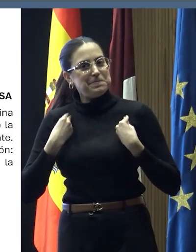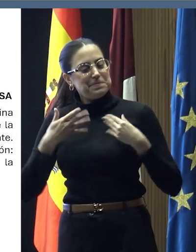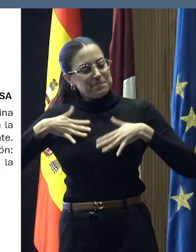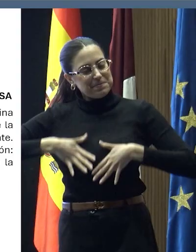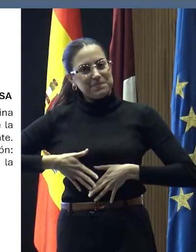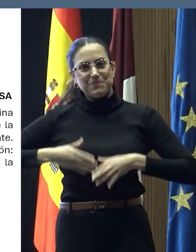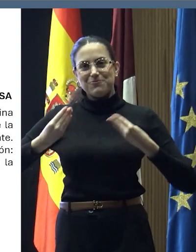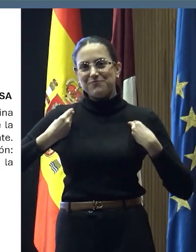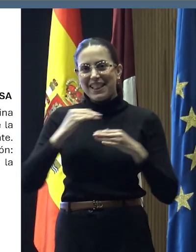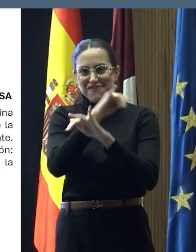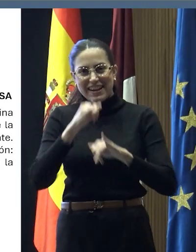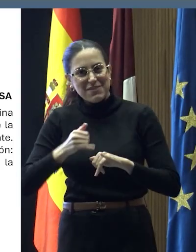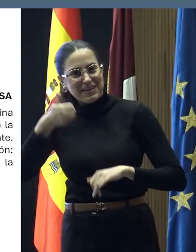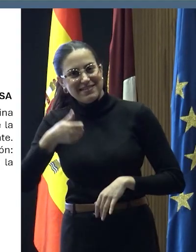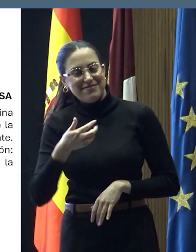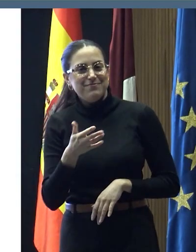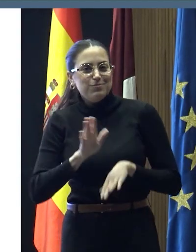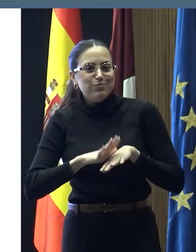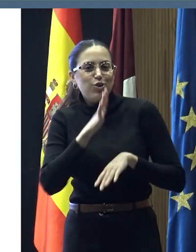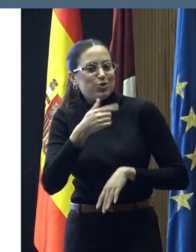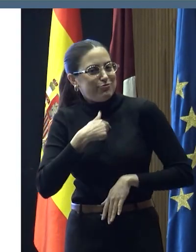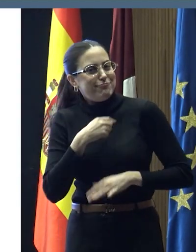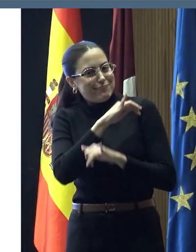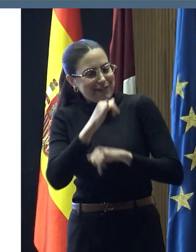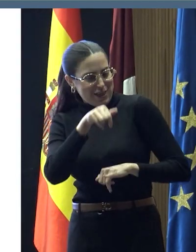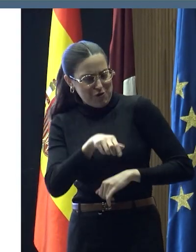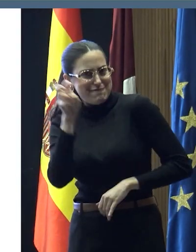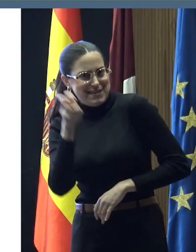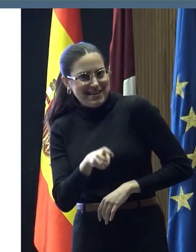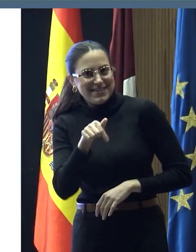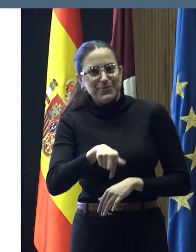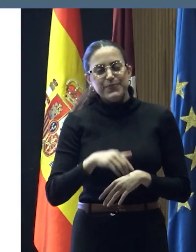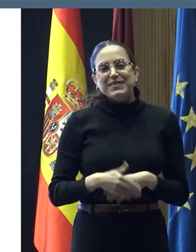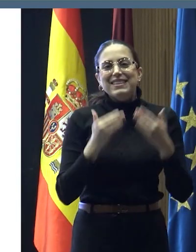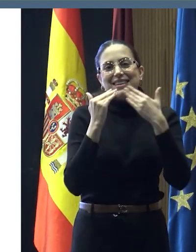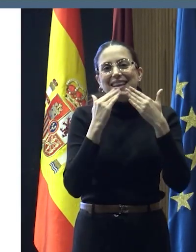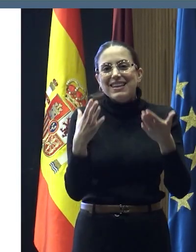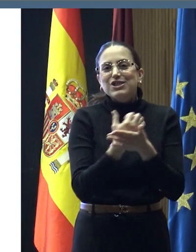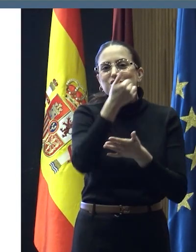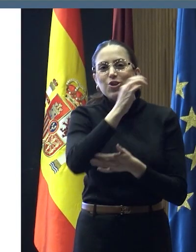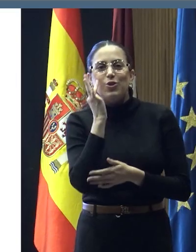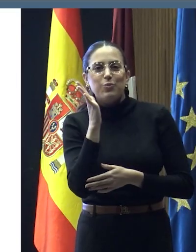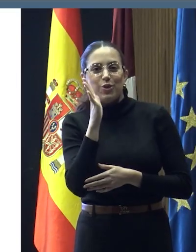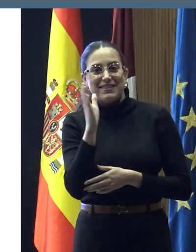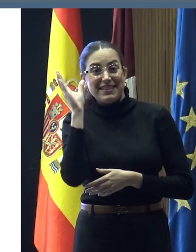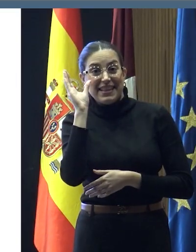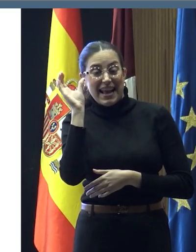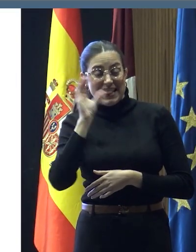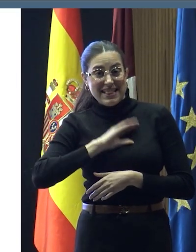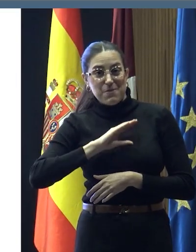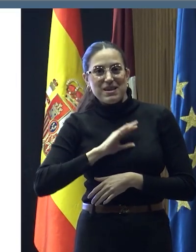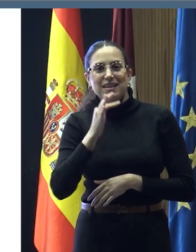por eso estoy muy feliz de estar aquí. Y ya está. Y gracias a todos y a todas por la atención. Espero que os